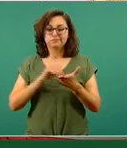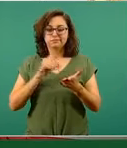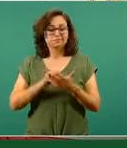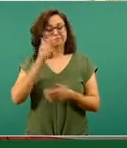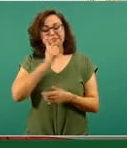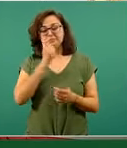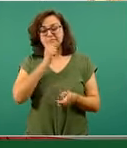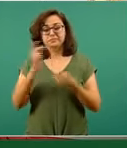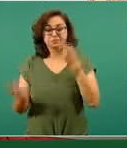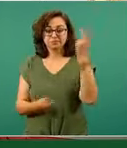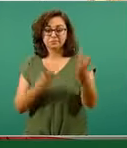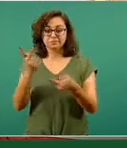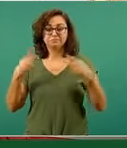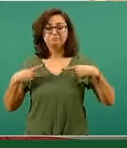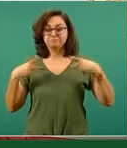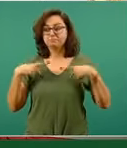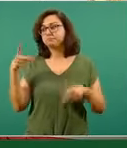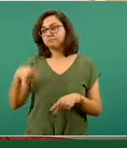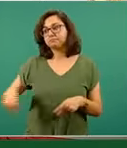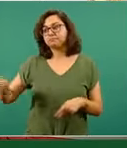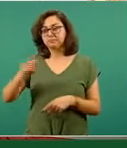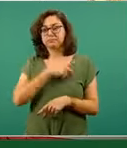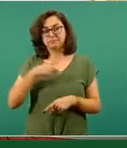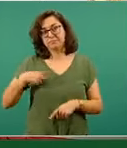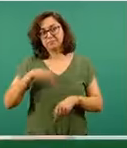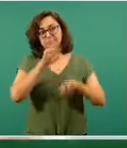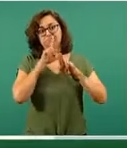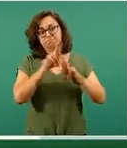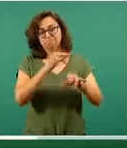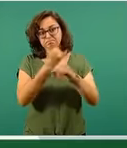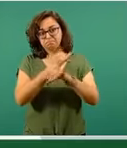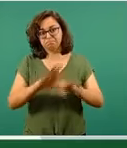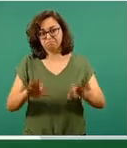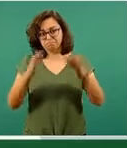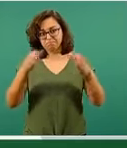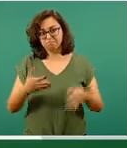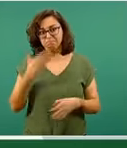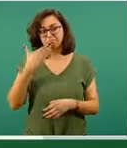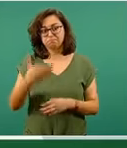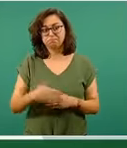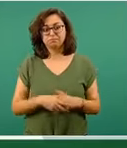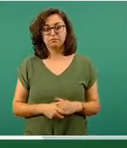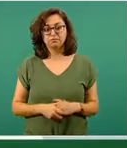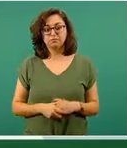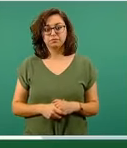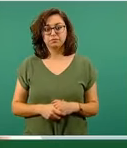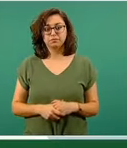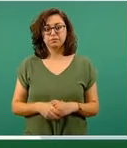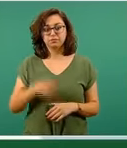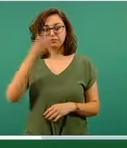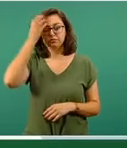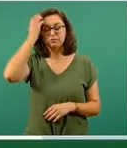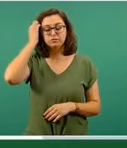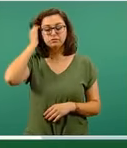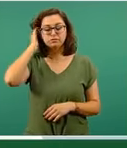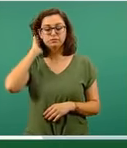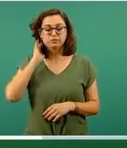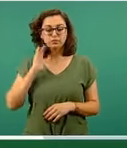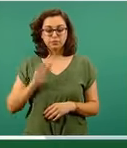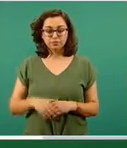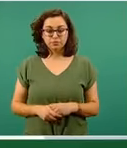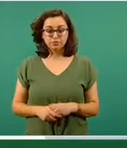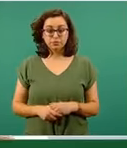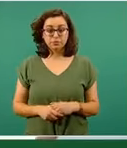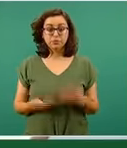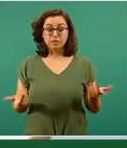y tenemos que tener a la gente que esté con la información para contestar estas preguntas. En la pregunta también